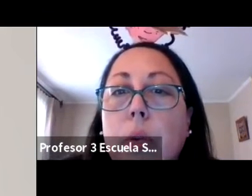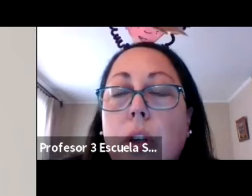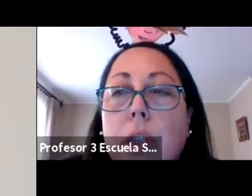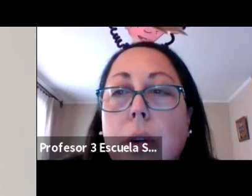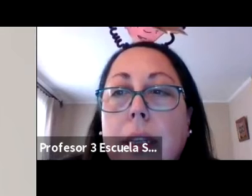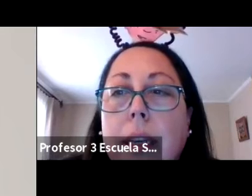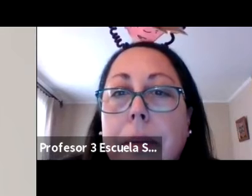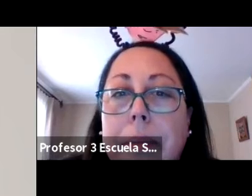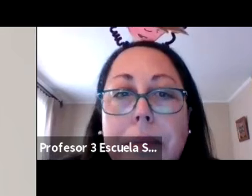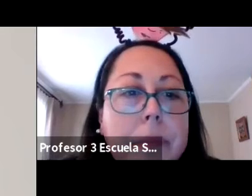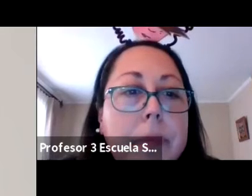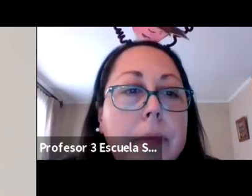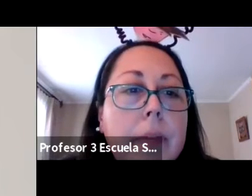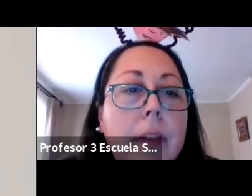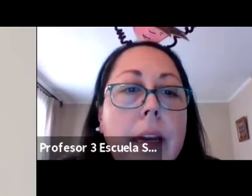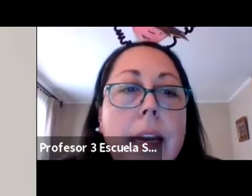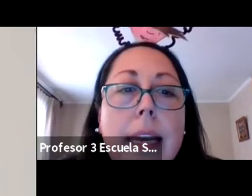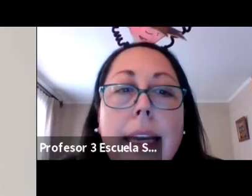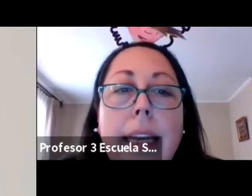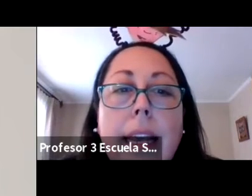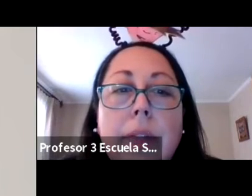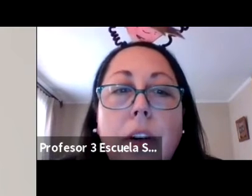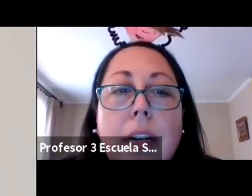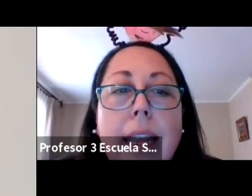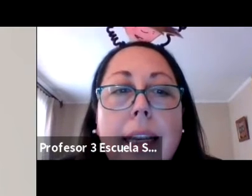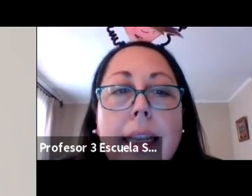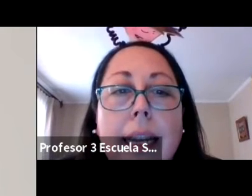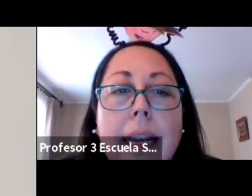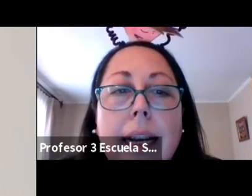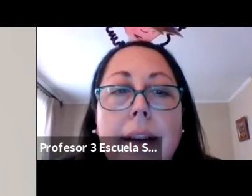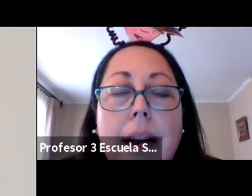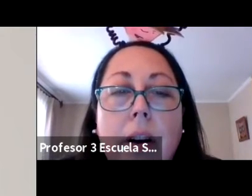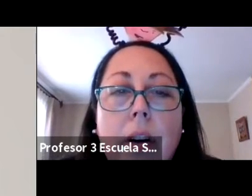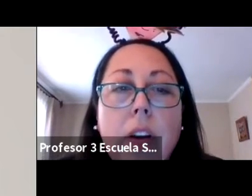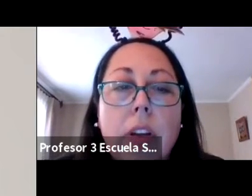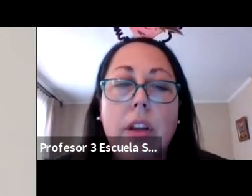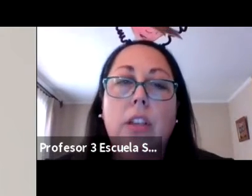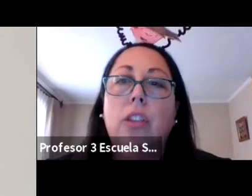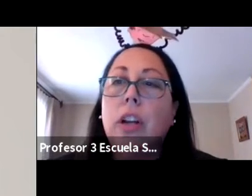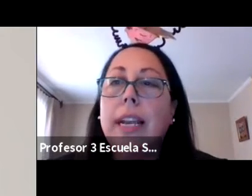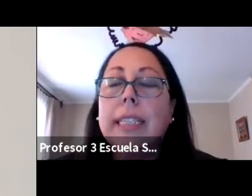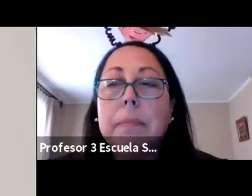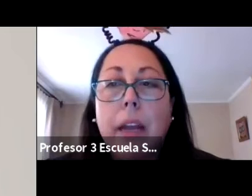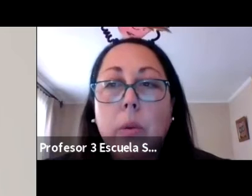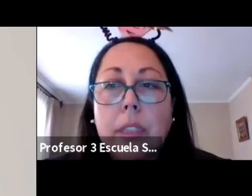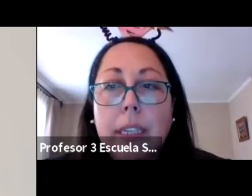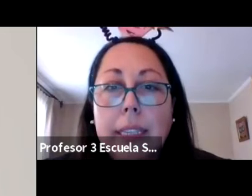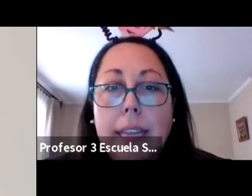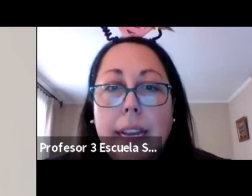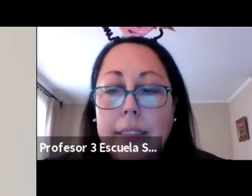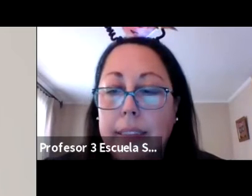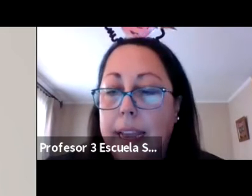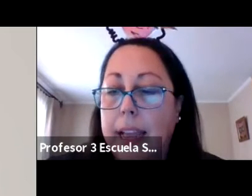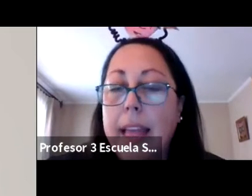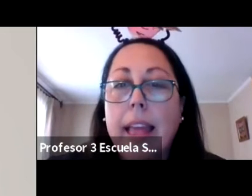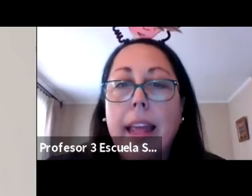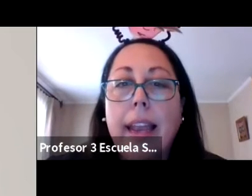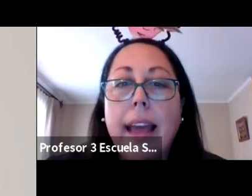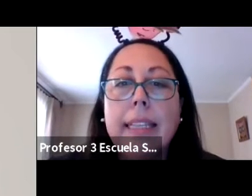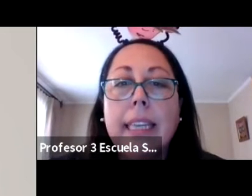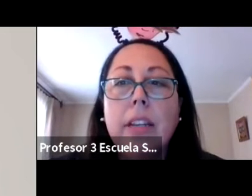eso que hacemos un ojito aquí. Y las vocales que están acá abajo son las manuscritas,